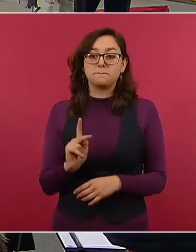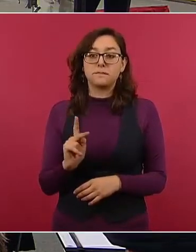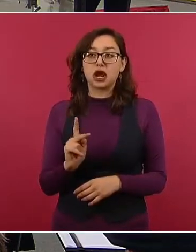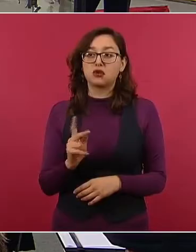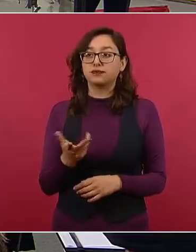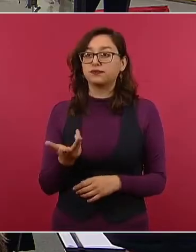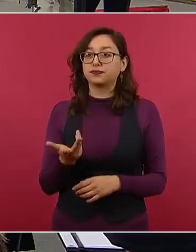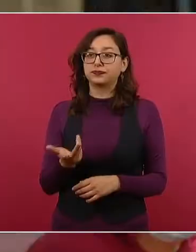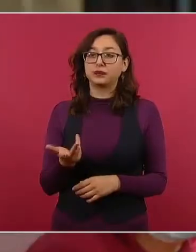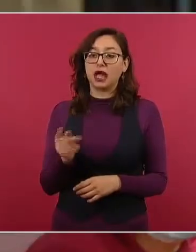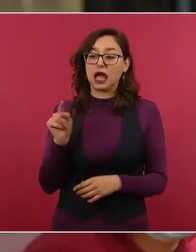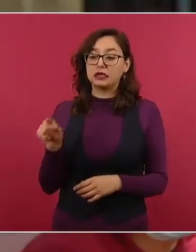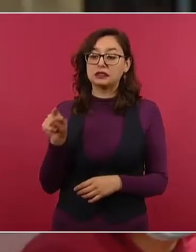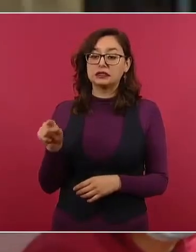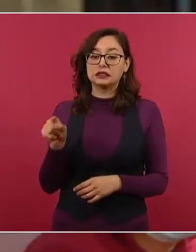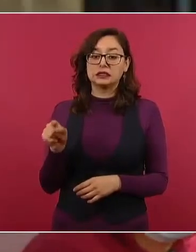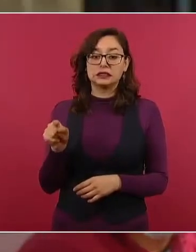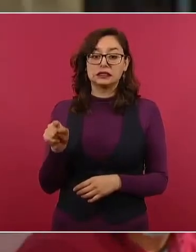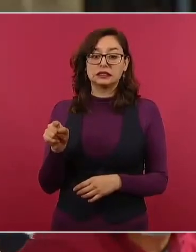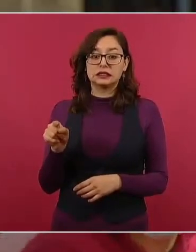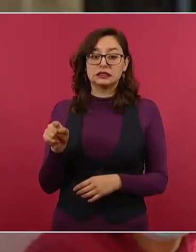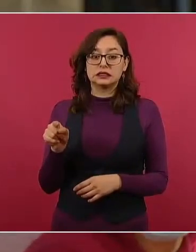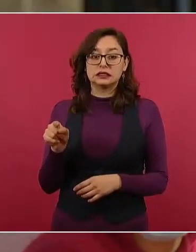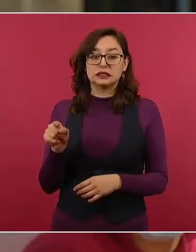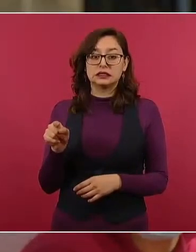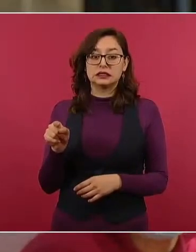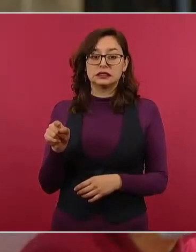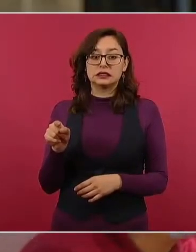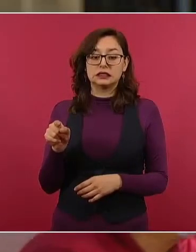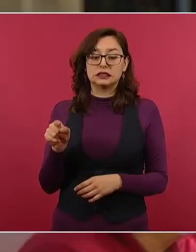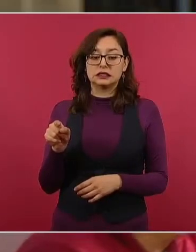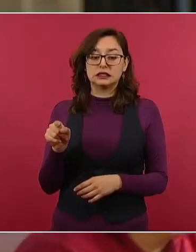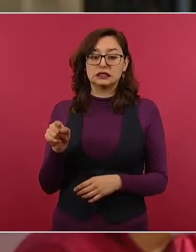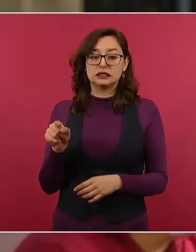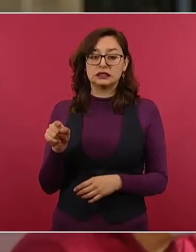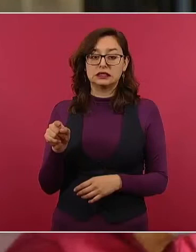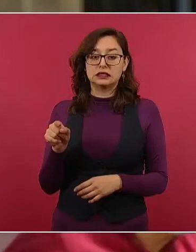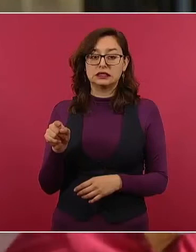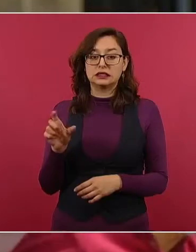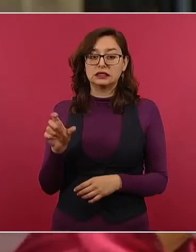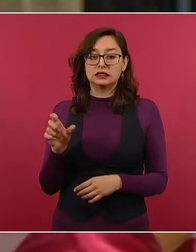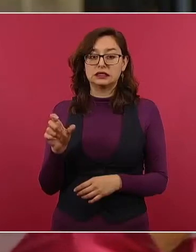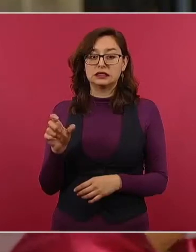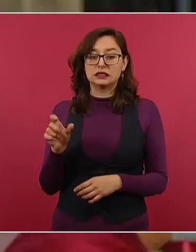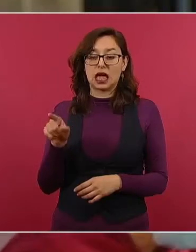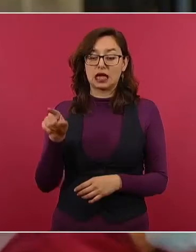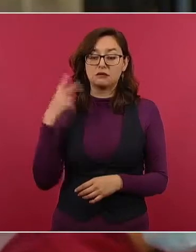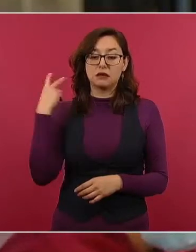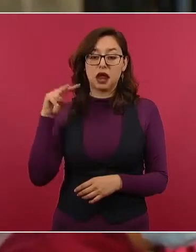apoderado legal del sindicato con el cual estuvieron platicando el señor secretario de Gobernación en